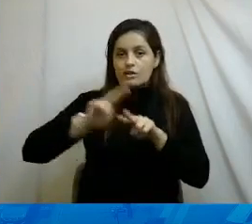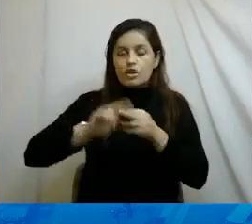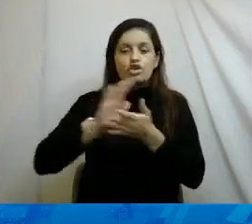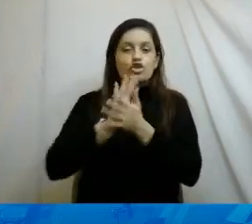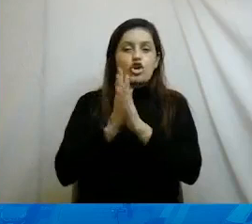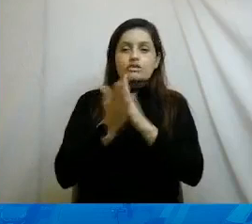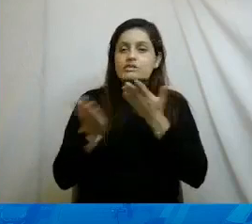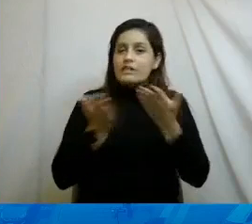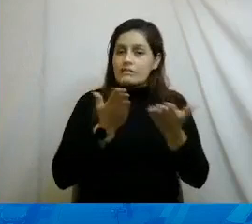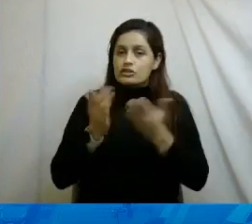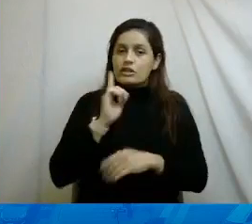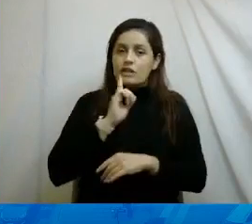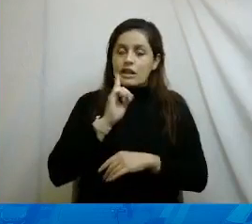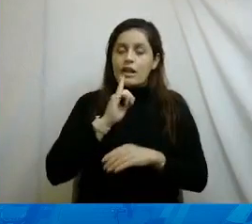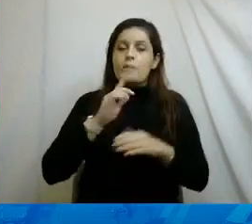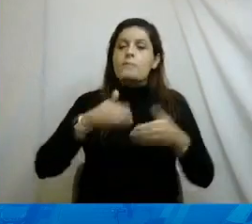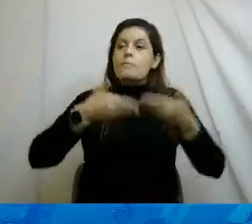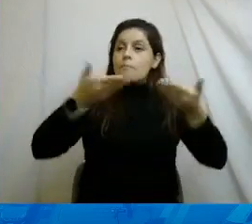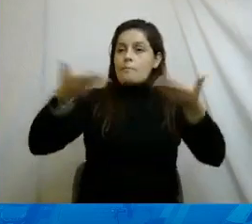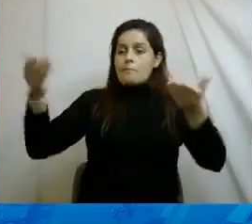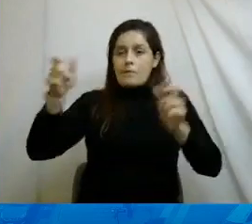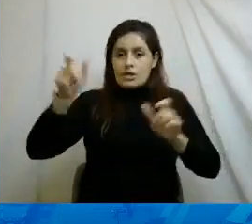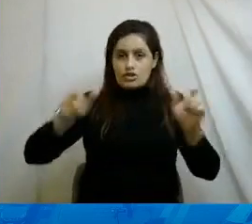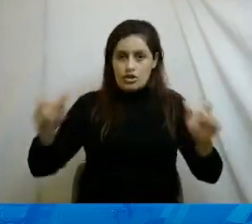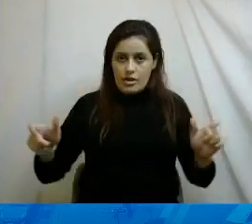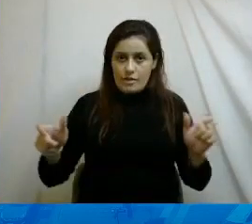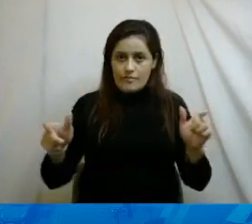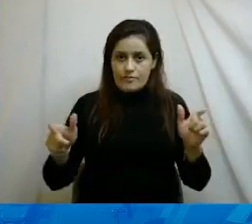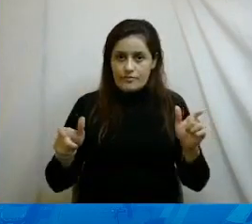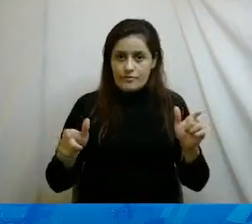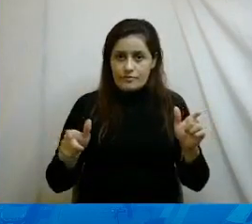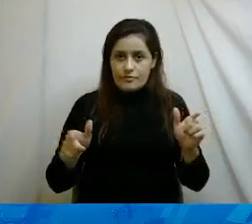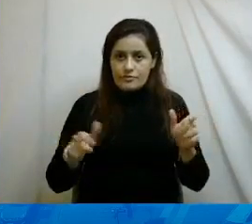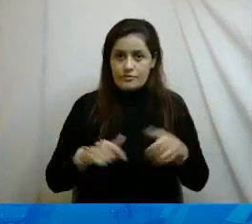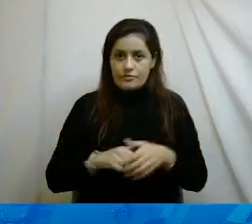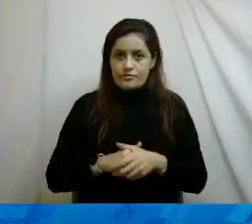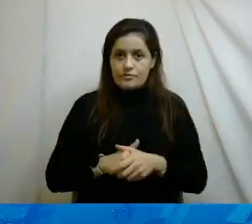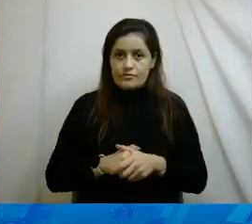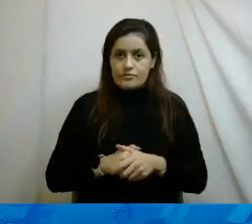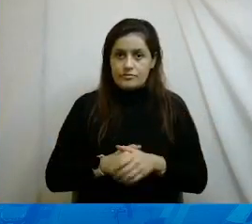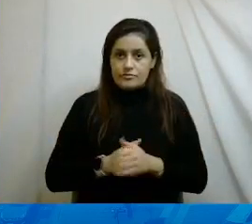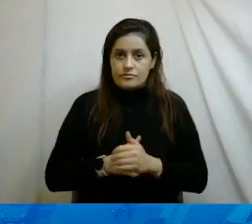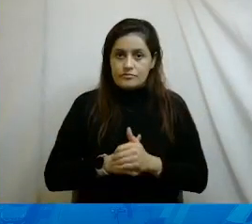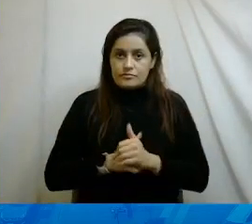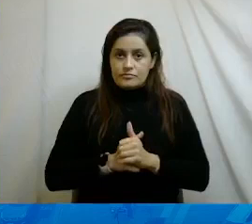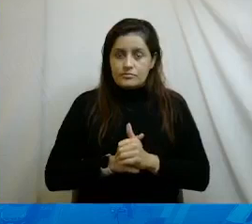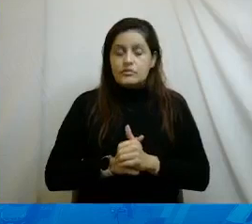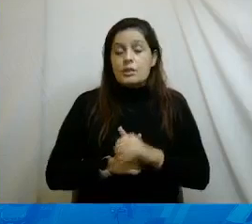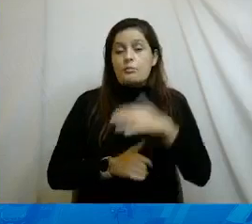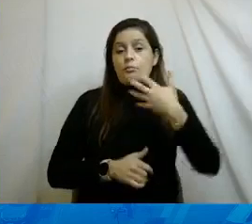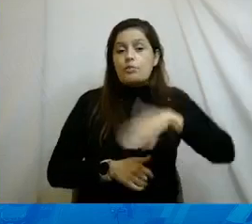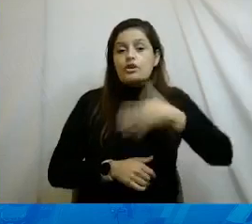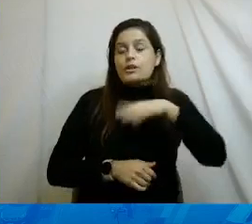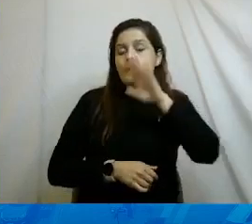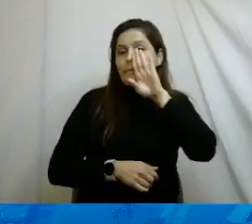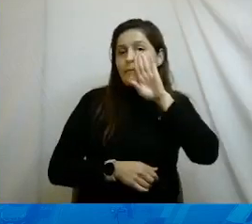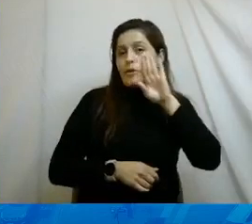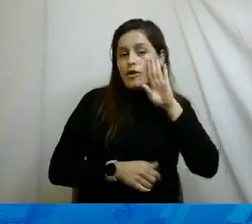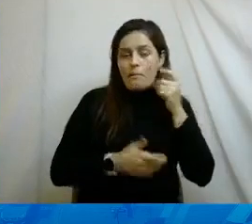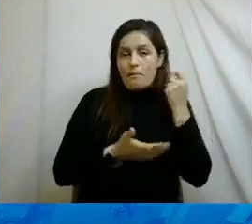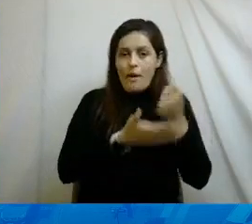que tenemos disponibles hacia la comunidad y que, por cierto, es muy importante sanear para